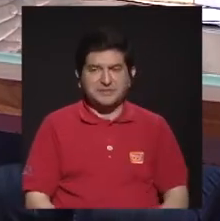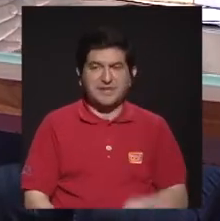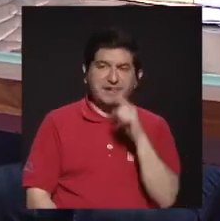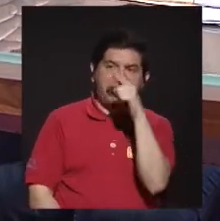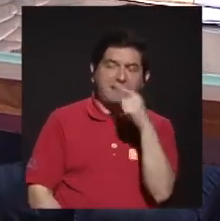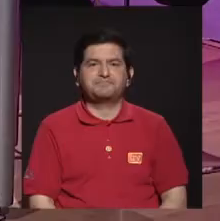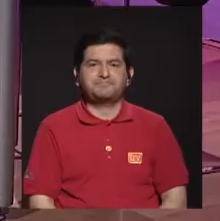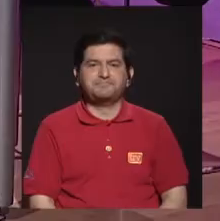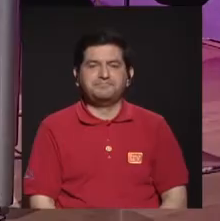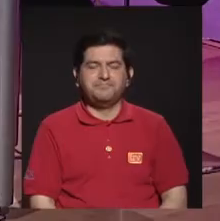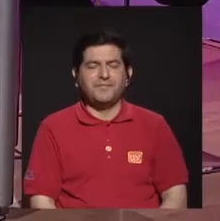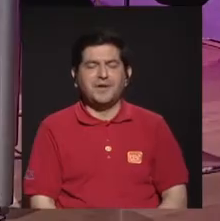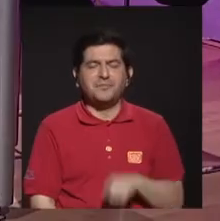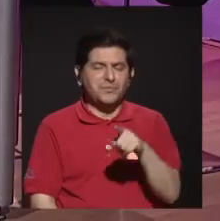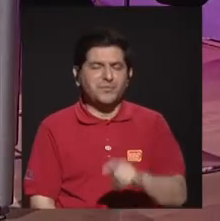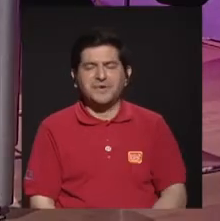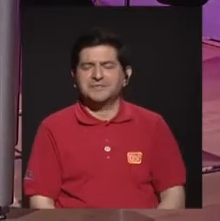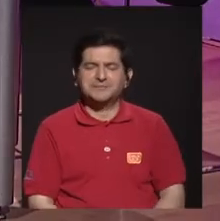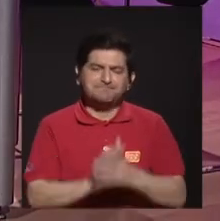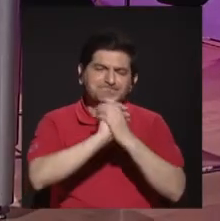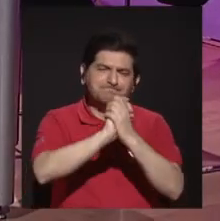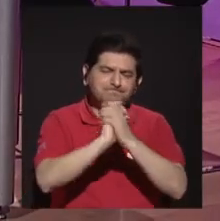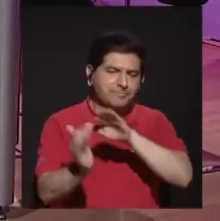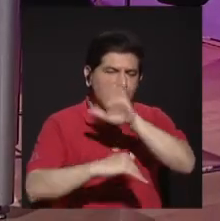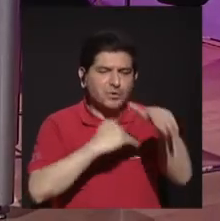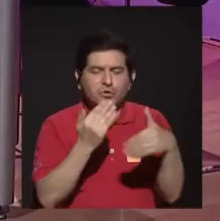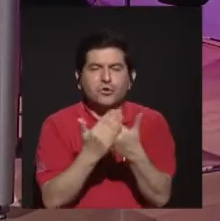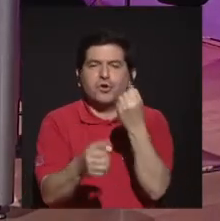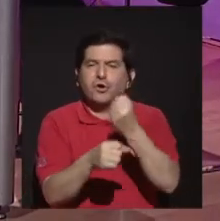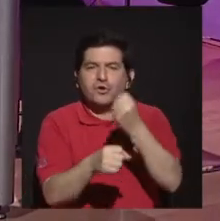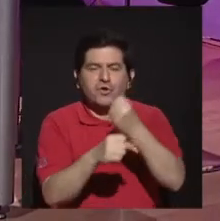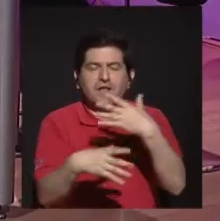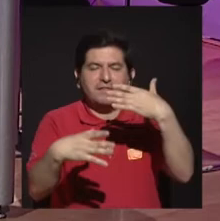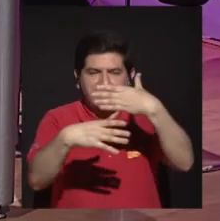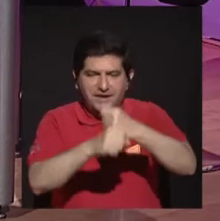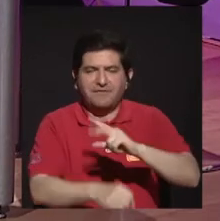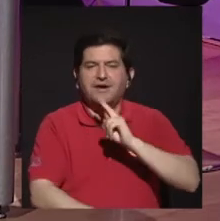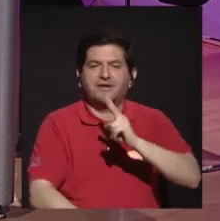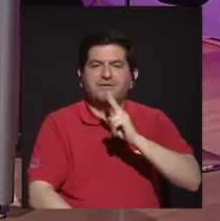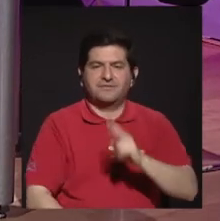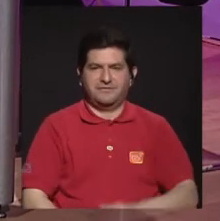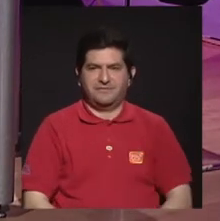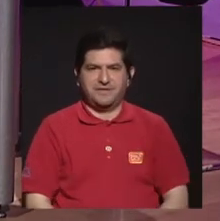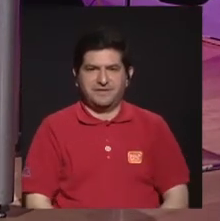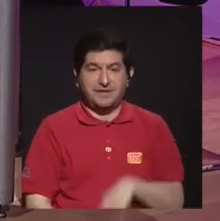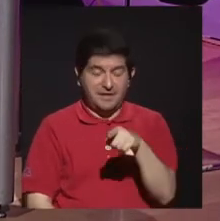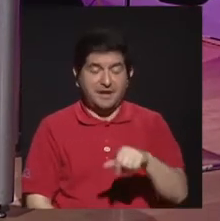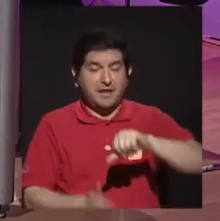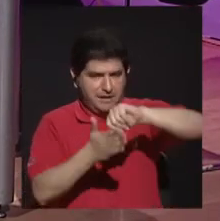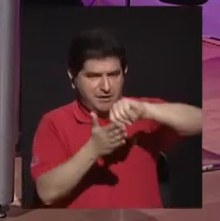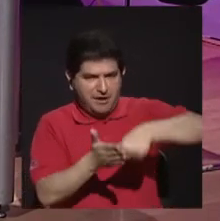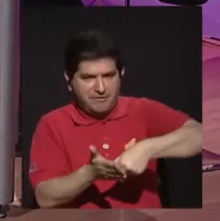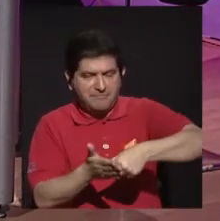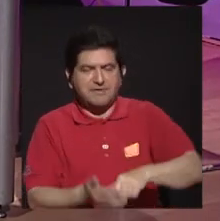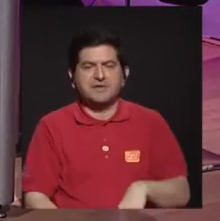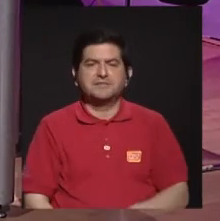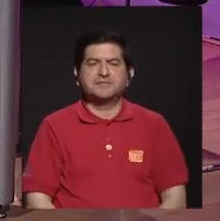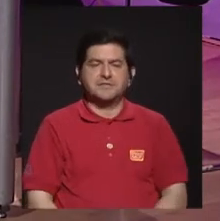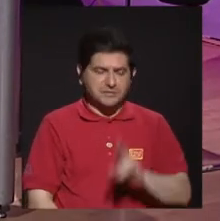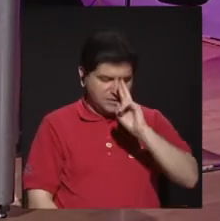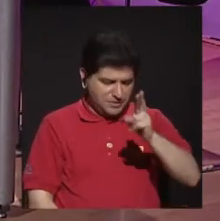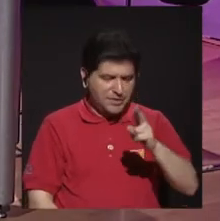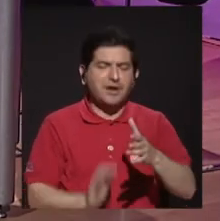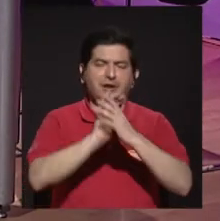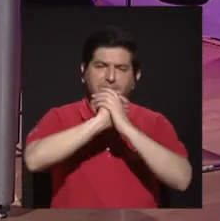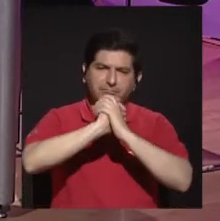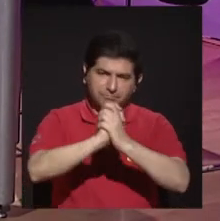¿verdad? Bueno, muy admirable todo el trabajo que ustedes han realizado, ¿verdad? Es de resaltar y de admirar,